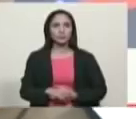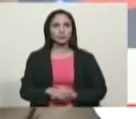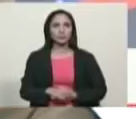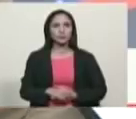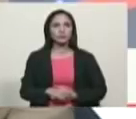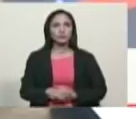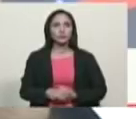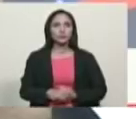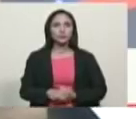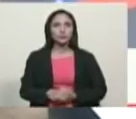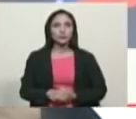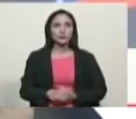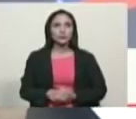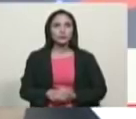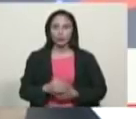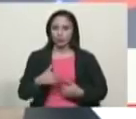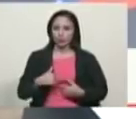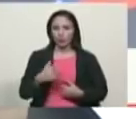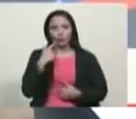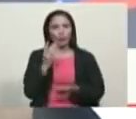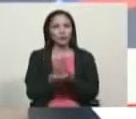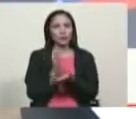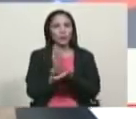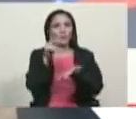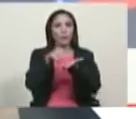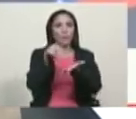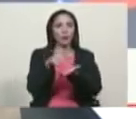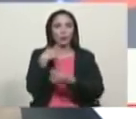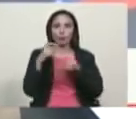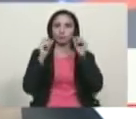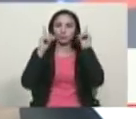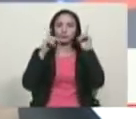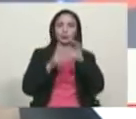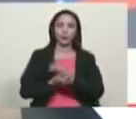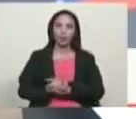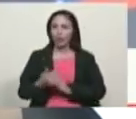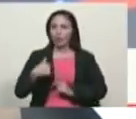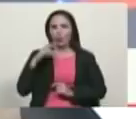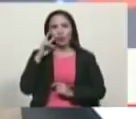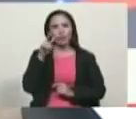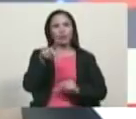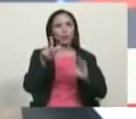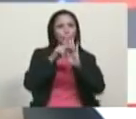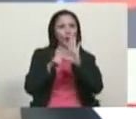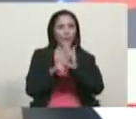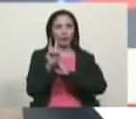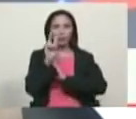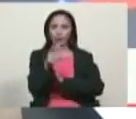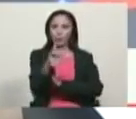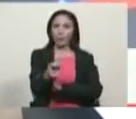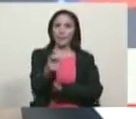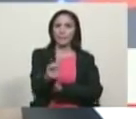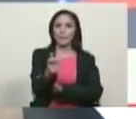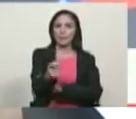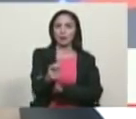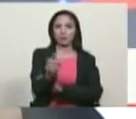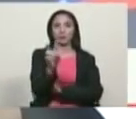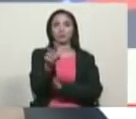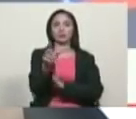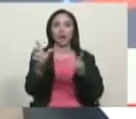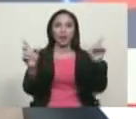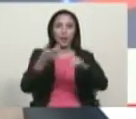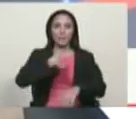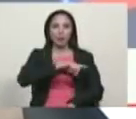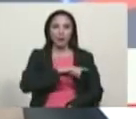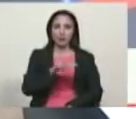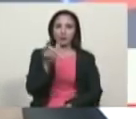Y aparecía yo de cada rato, ¿verdad, Silvia? Yo quedaba sorprendido porque a veces estaba ahí cambiando canales y ponía la televisión española, ¡pum!